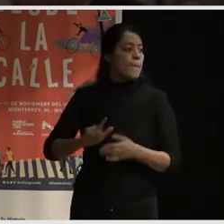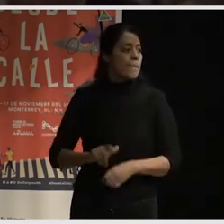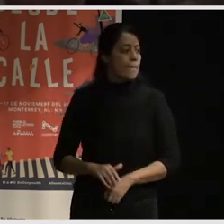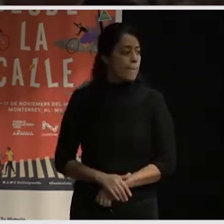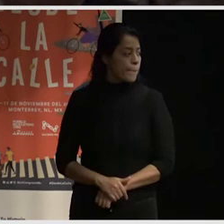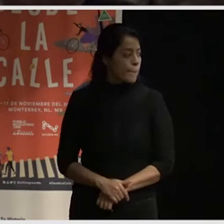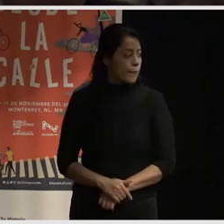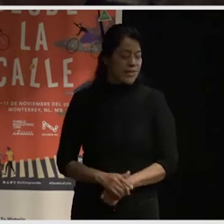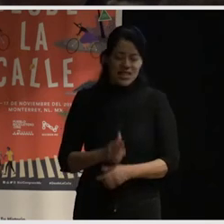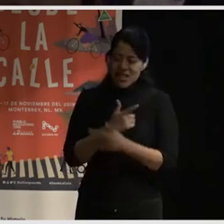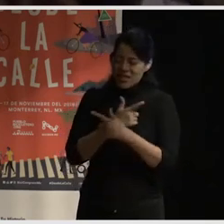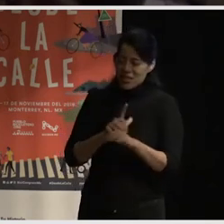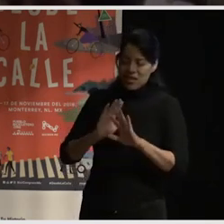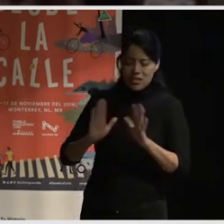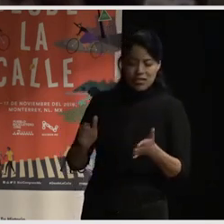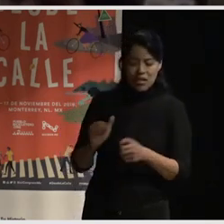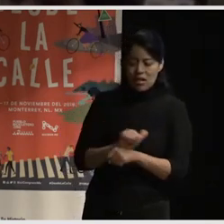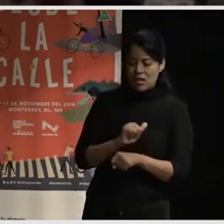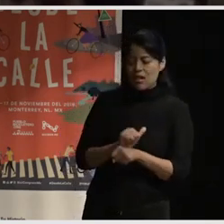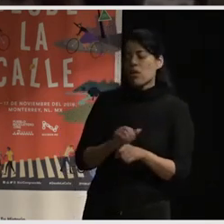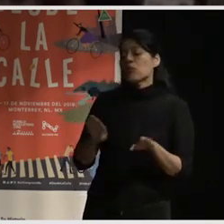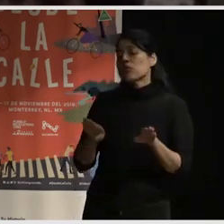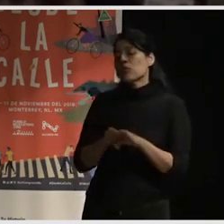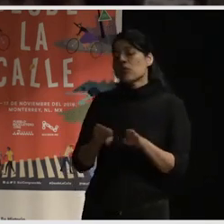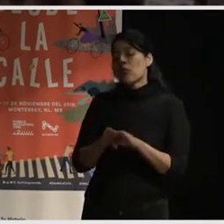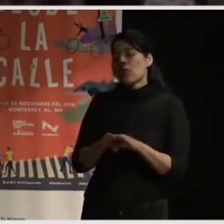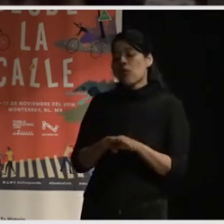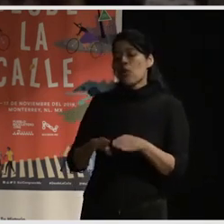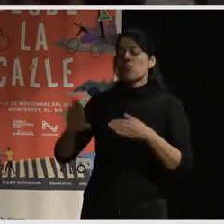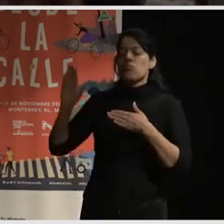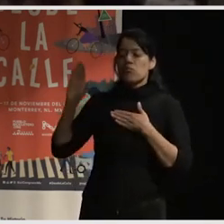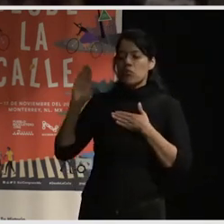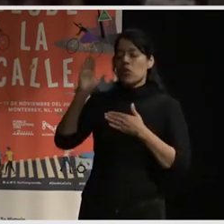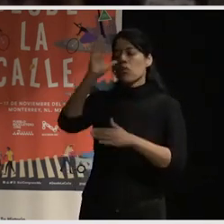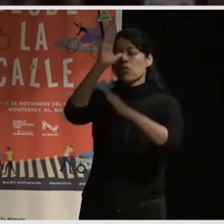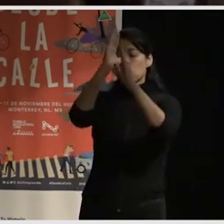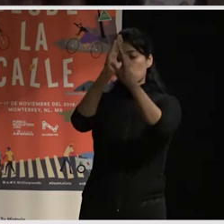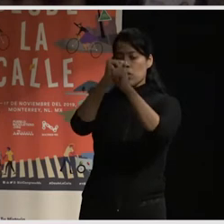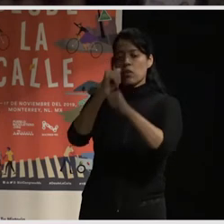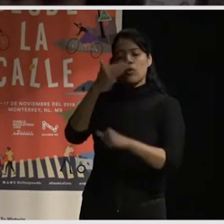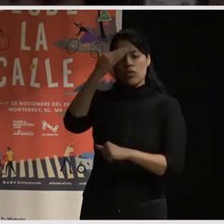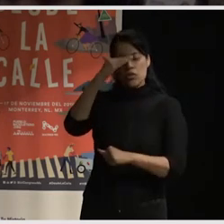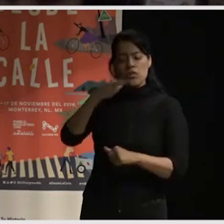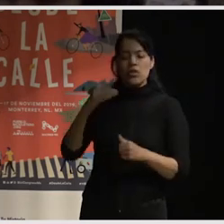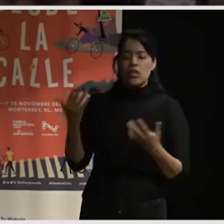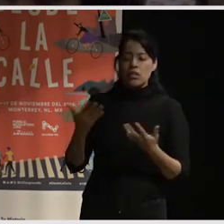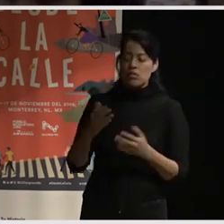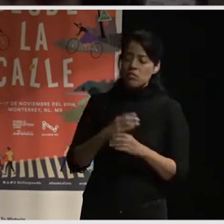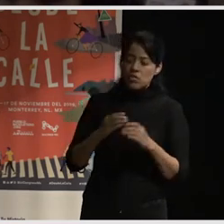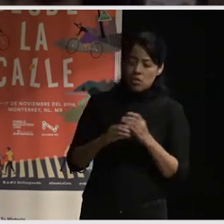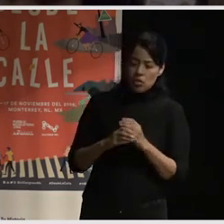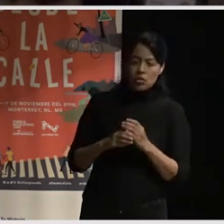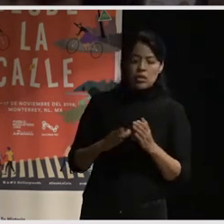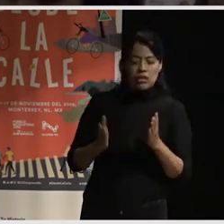liberarnos del auto como con un compromiso sé que tenemos cosas que hacer